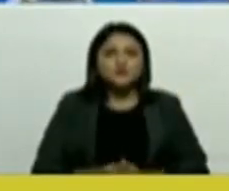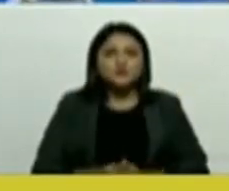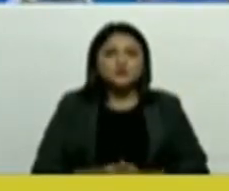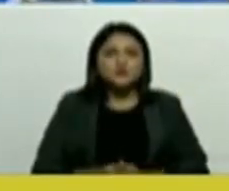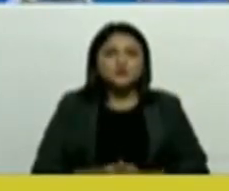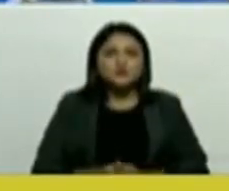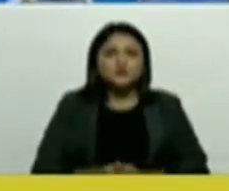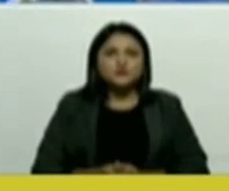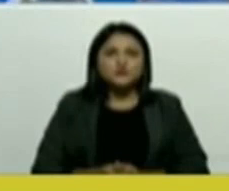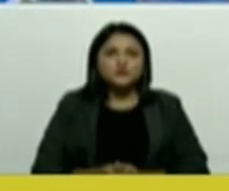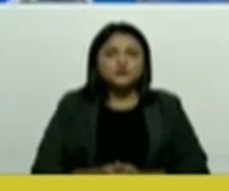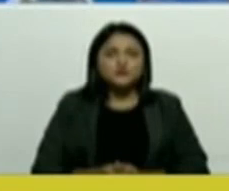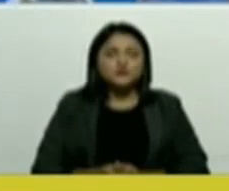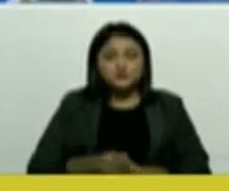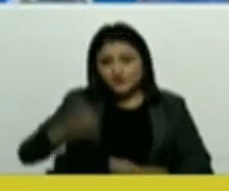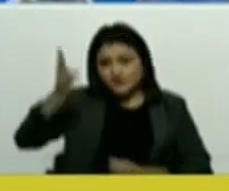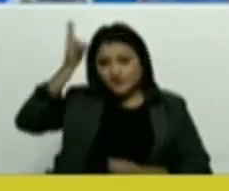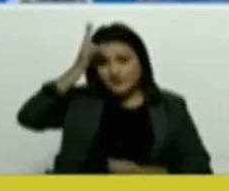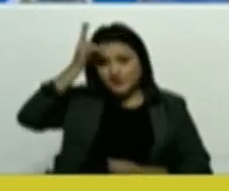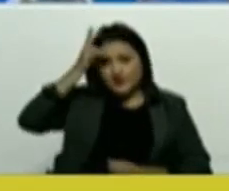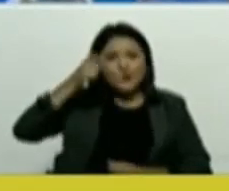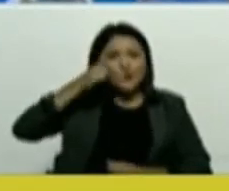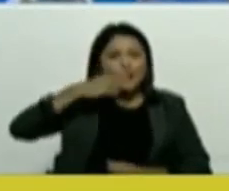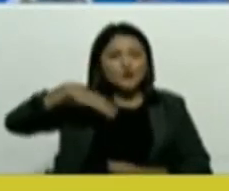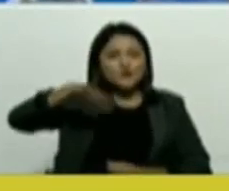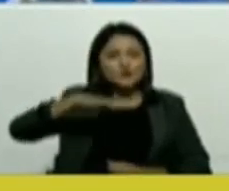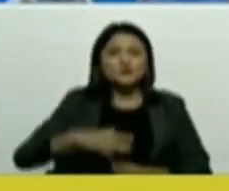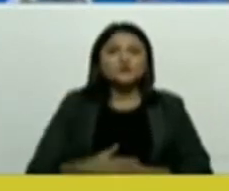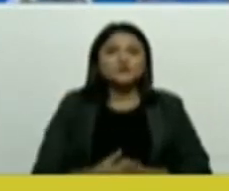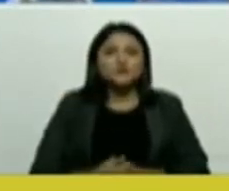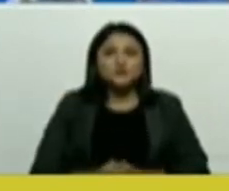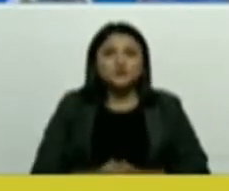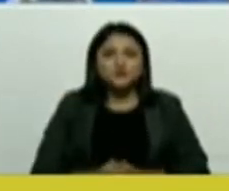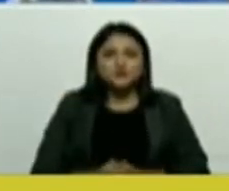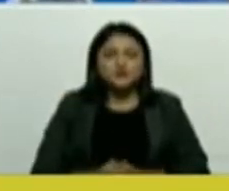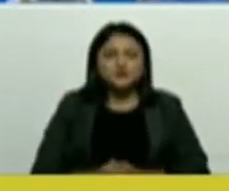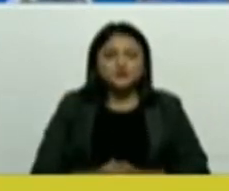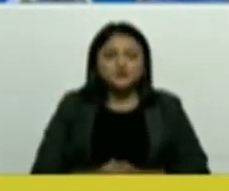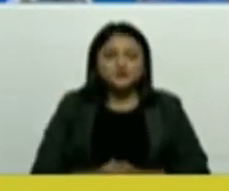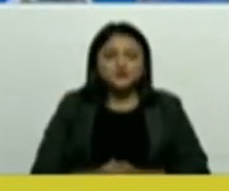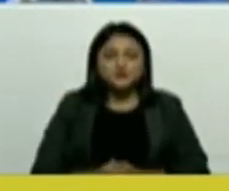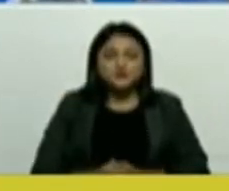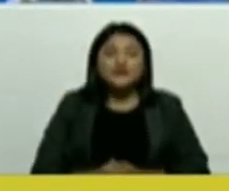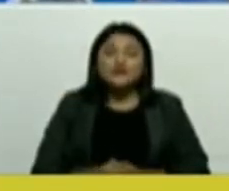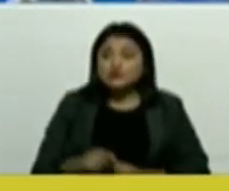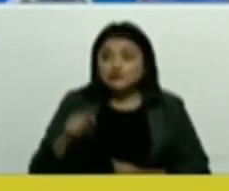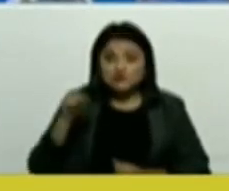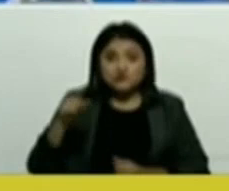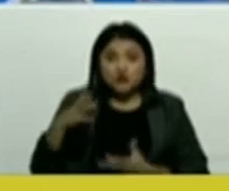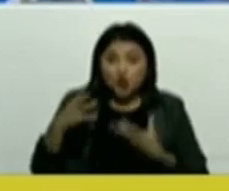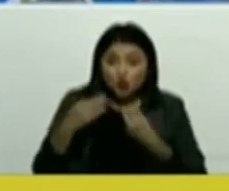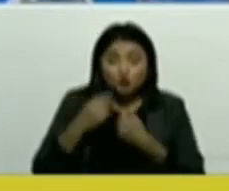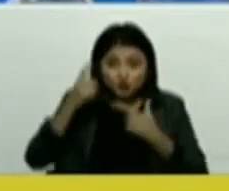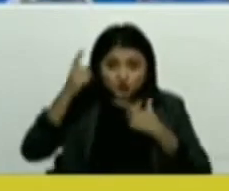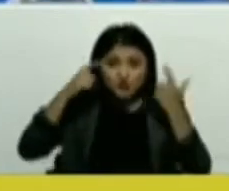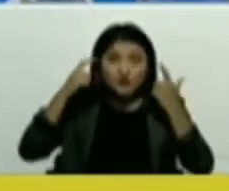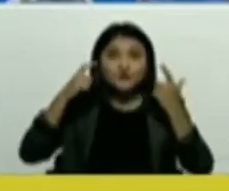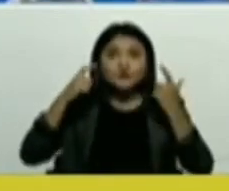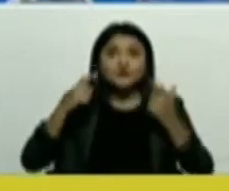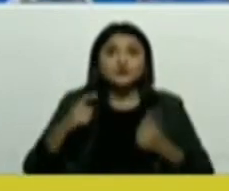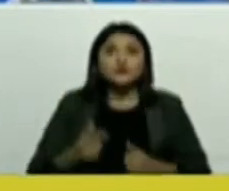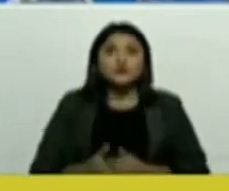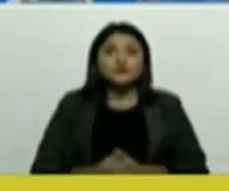The indigenous people, los pueblos indígenas, who are frowned upon, que estaban allí con